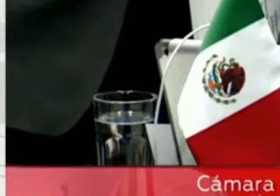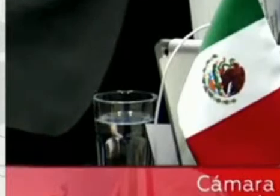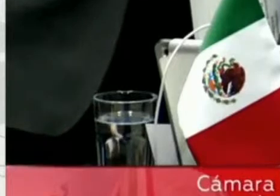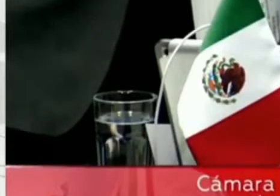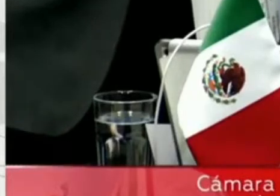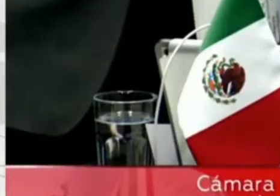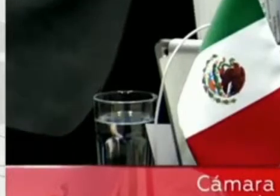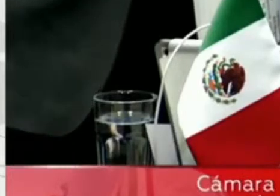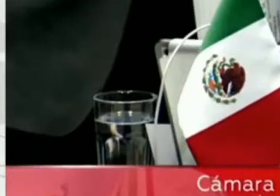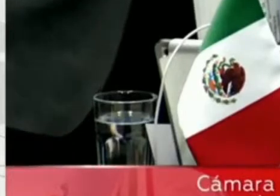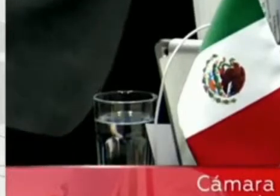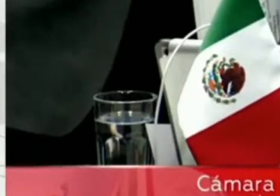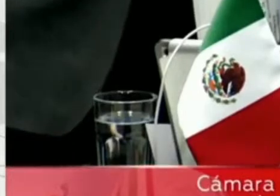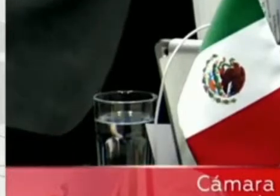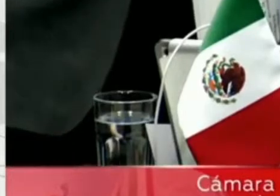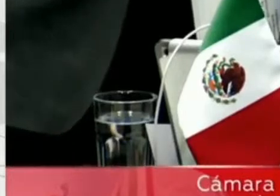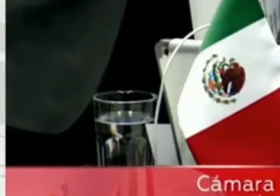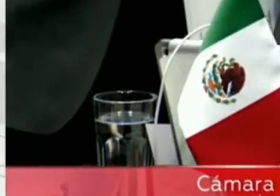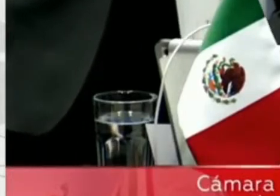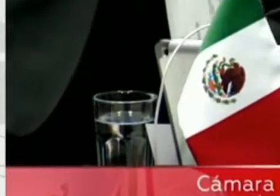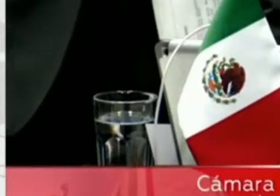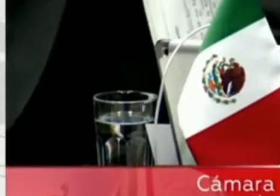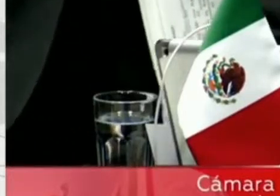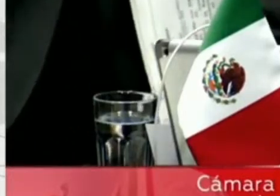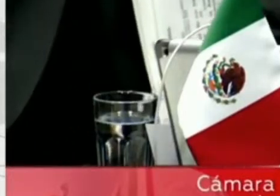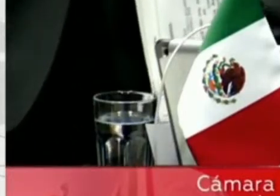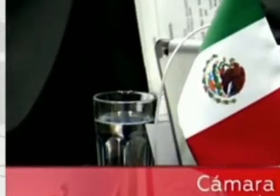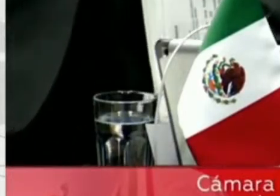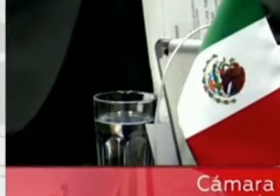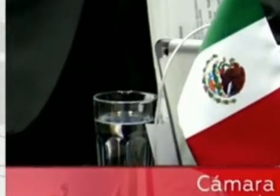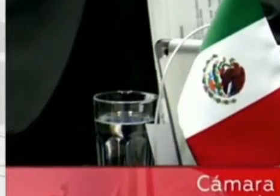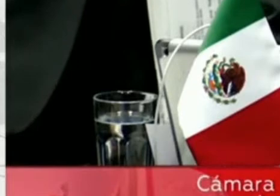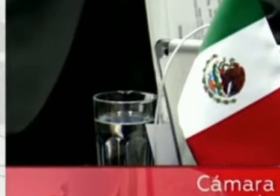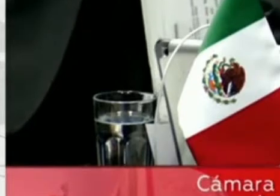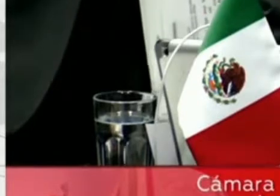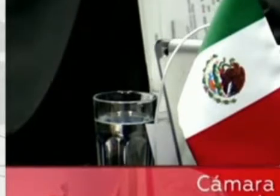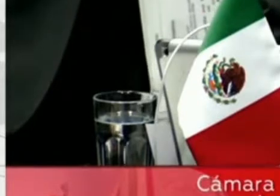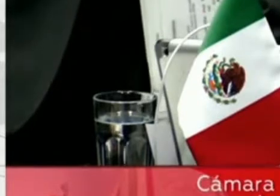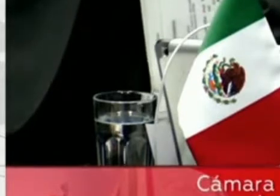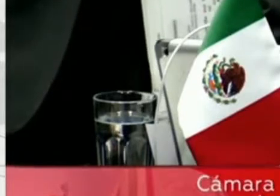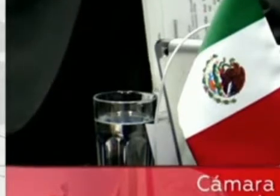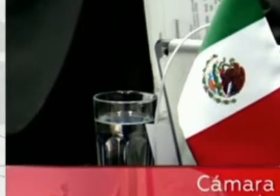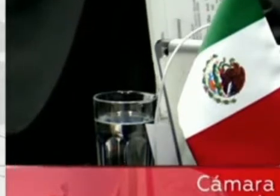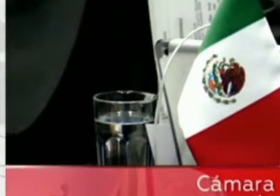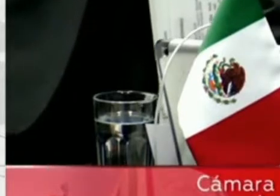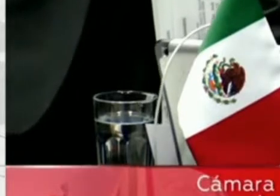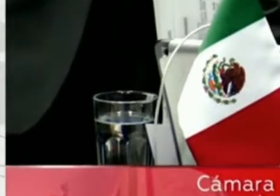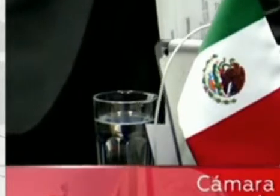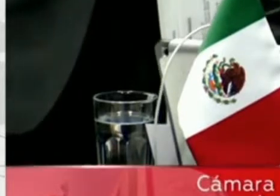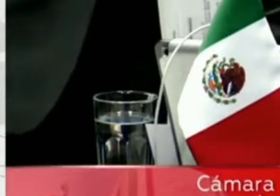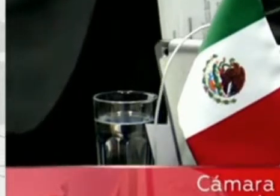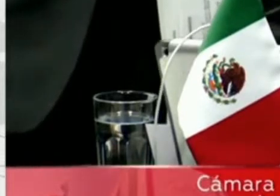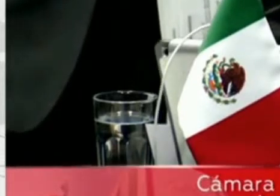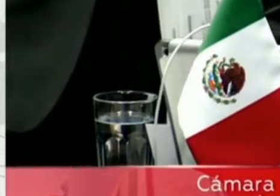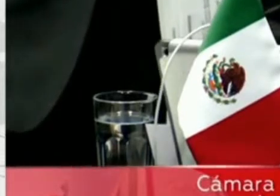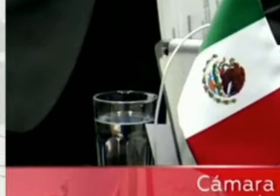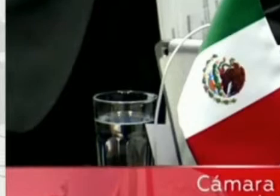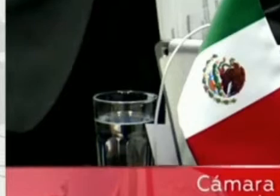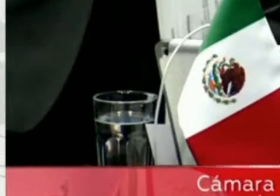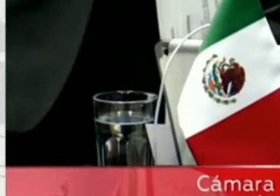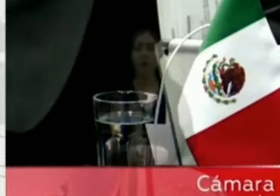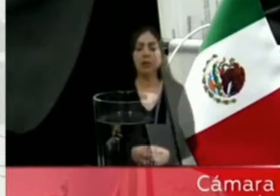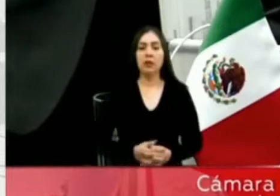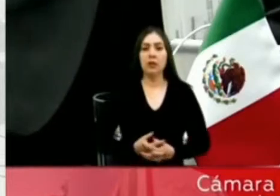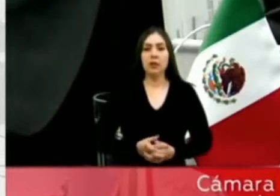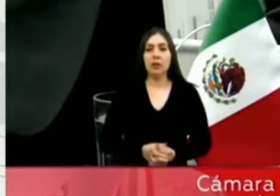ofrecido que apenas se pueda continuar, iré a mi oficina para hablar a la Fiscalía de Campeche